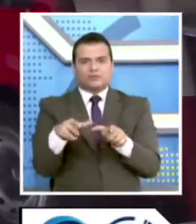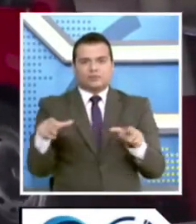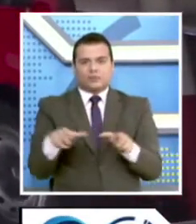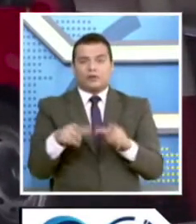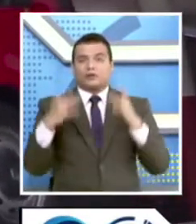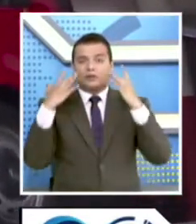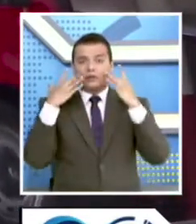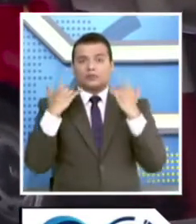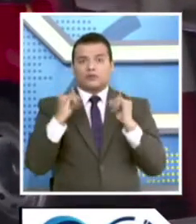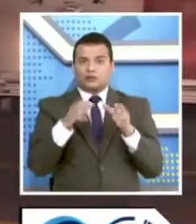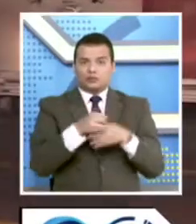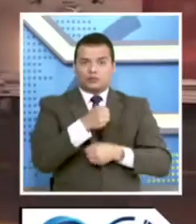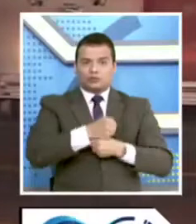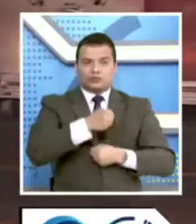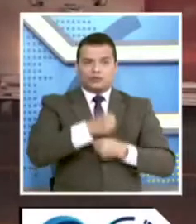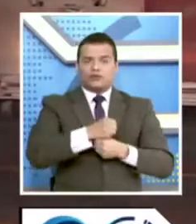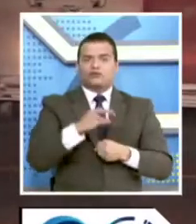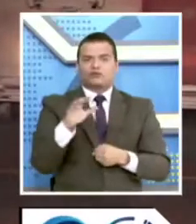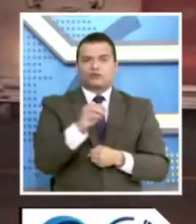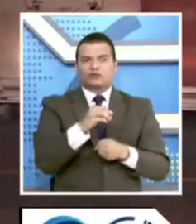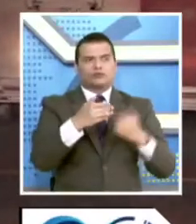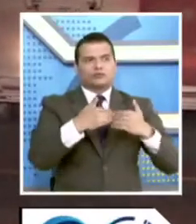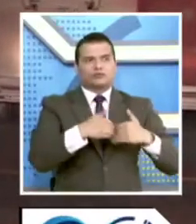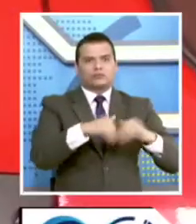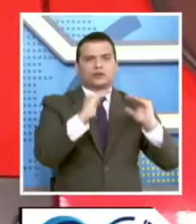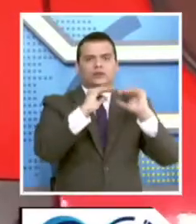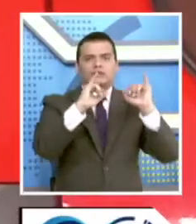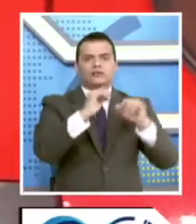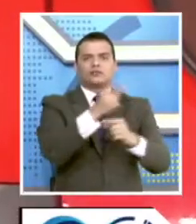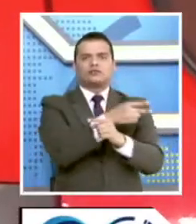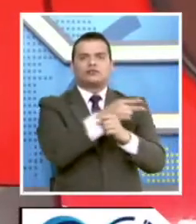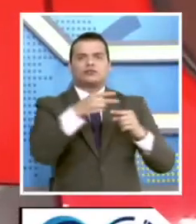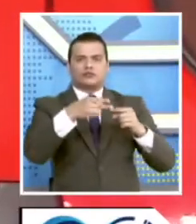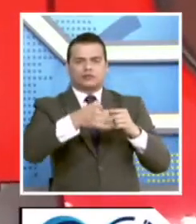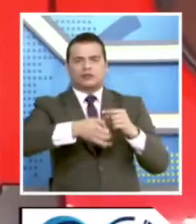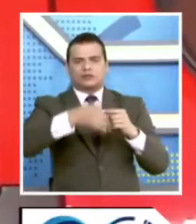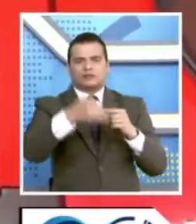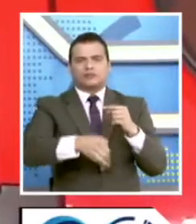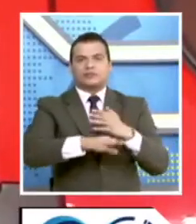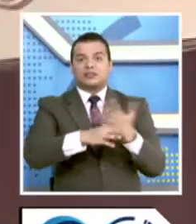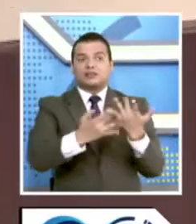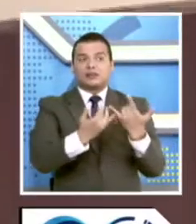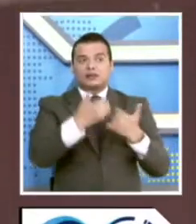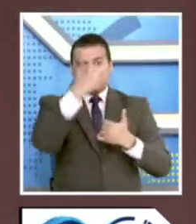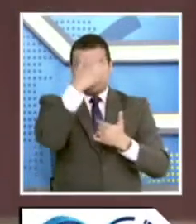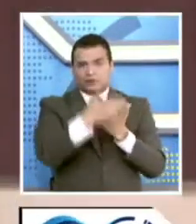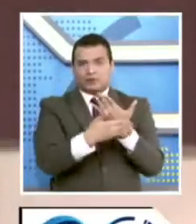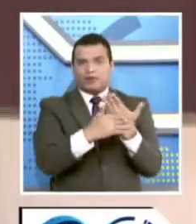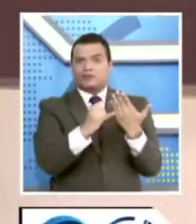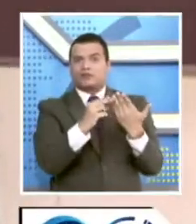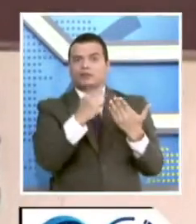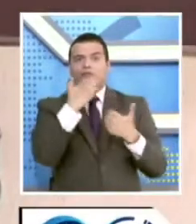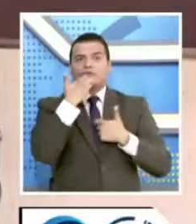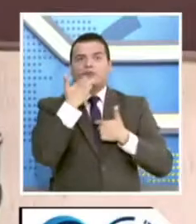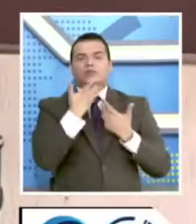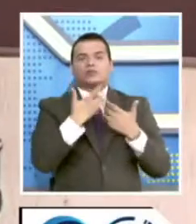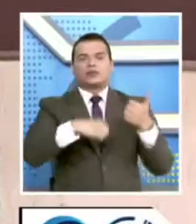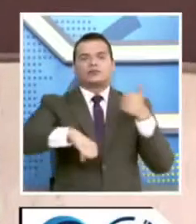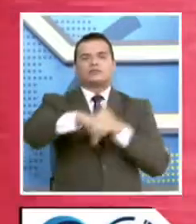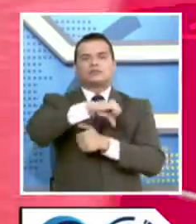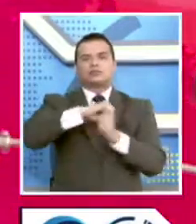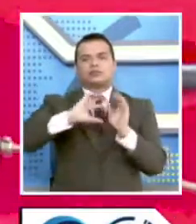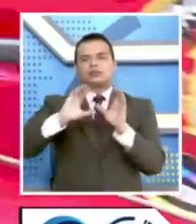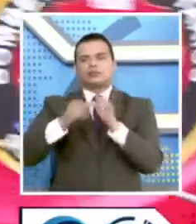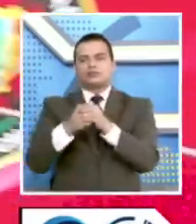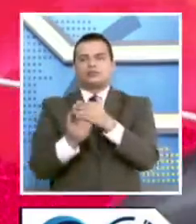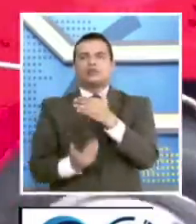y el resto de sus compañeros de turno serán enviados a un aislamiento preventivo obligatorio a la espera de los resultados de las pruebas y serán reemplazados por